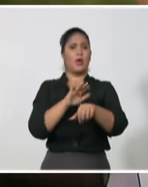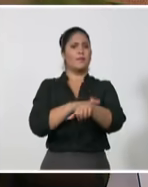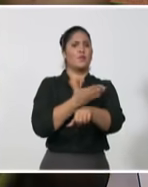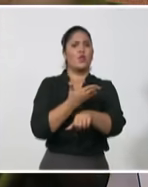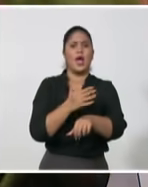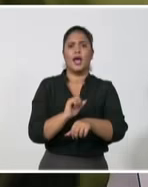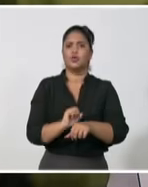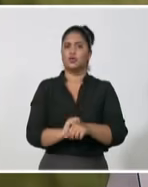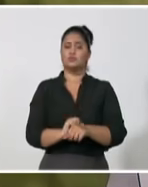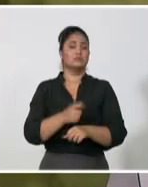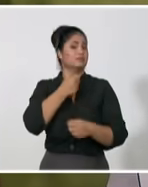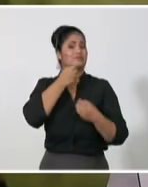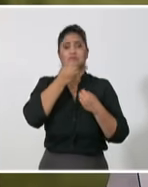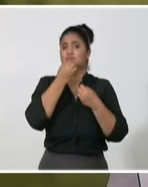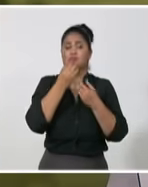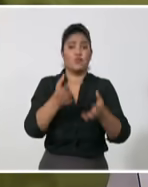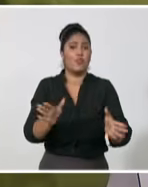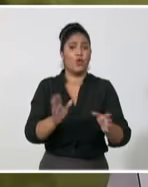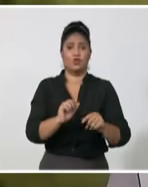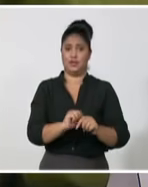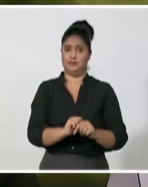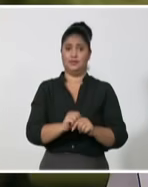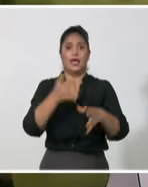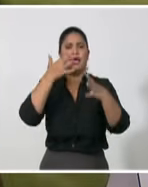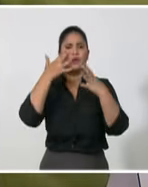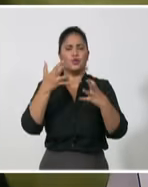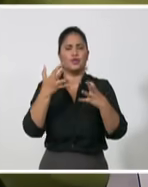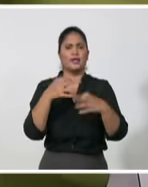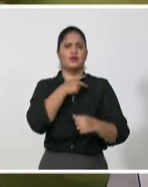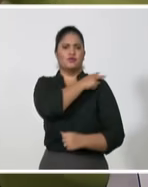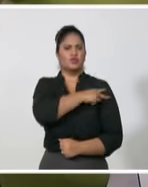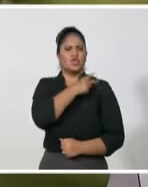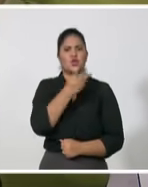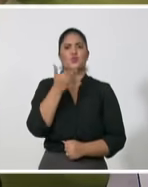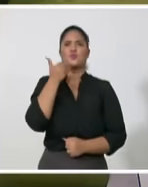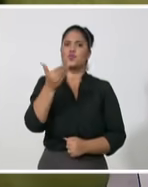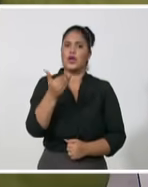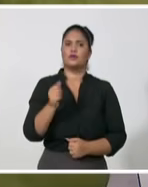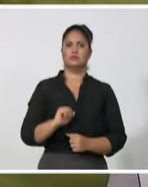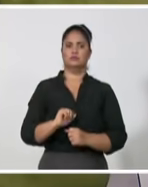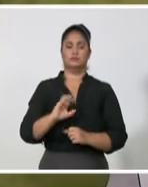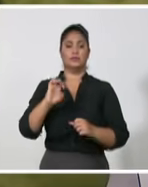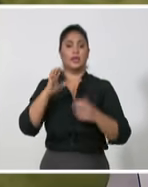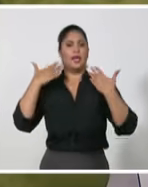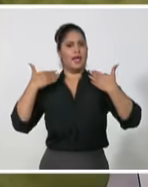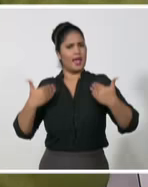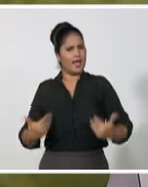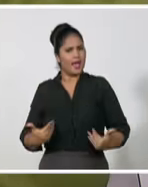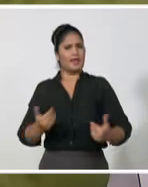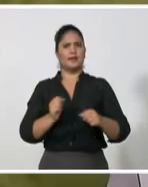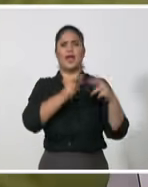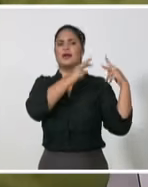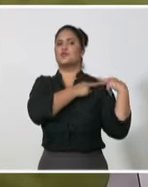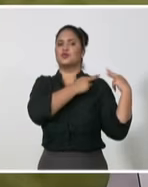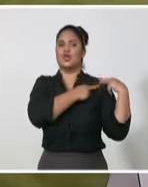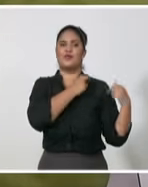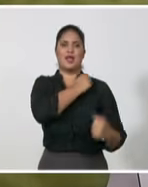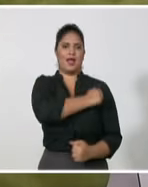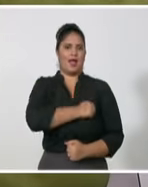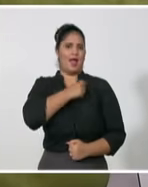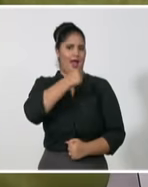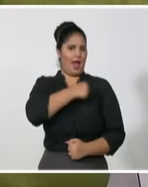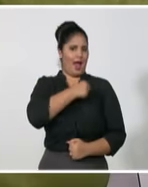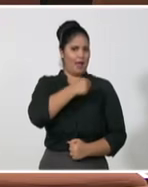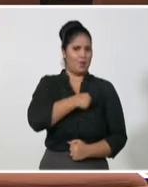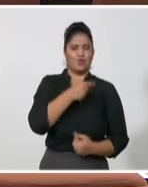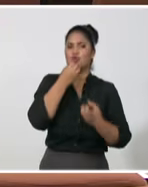va a dejar cuando esté porque lo mismo puede ser para una promoción por una emoción pero indiscutiblemente los cacos todos son